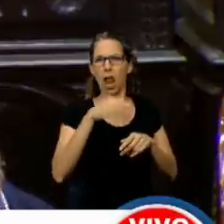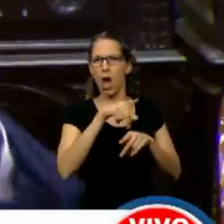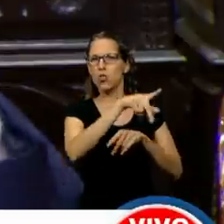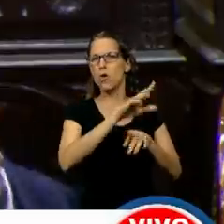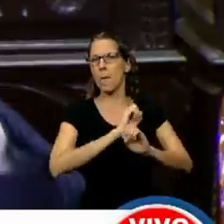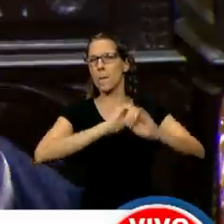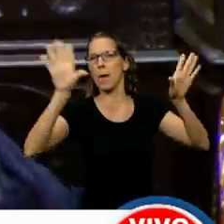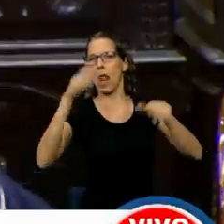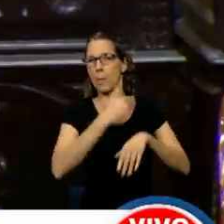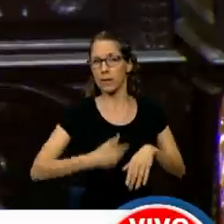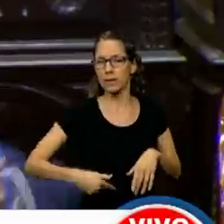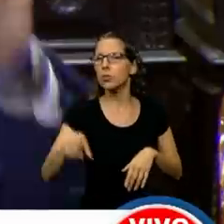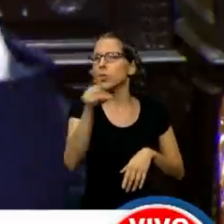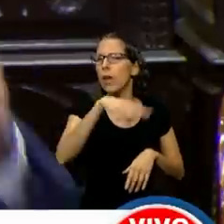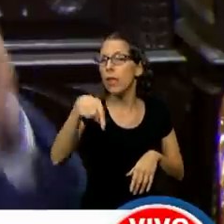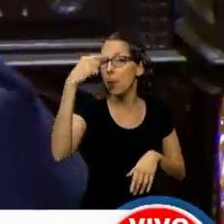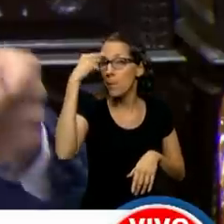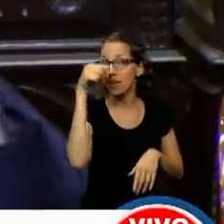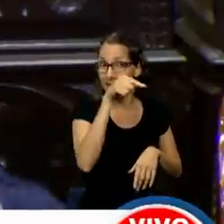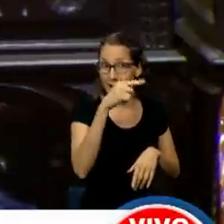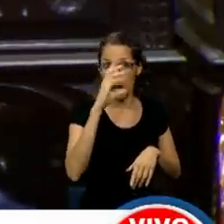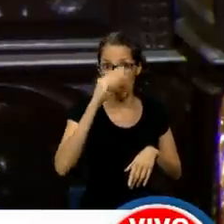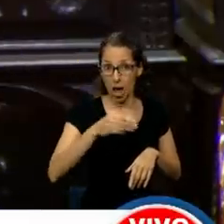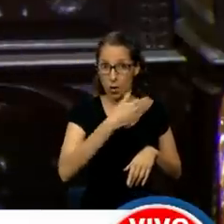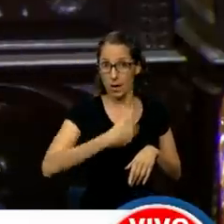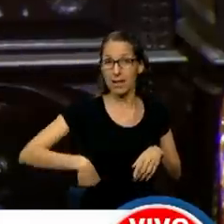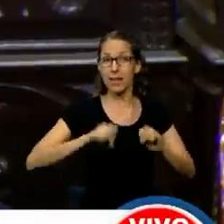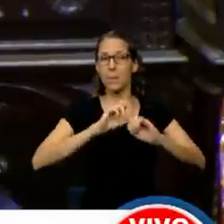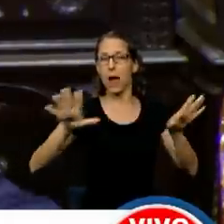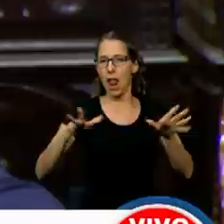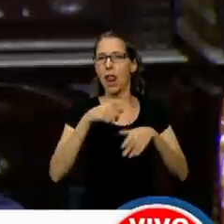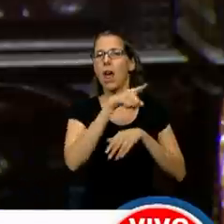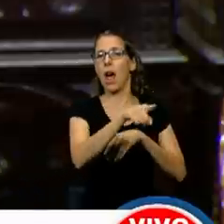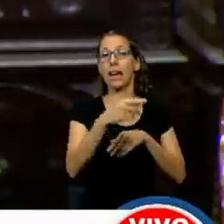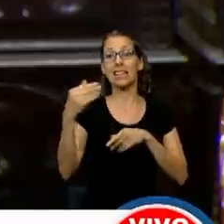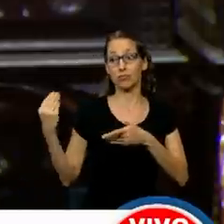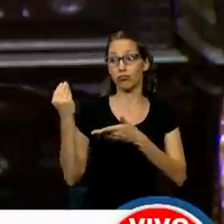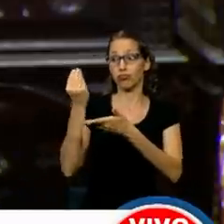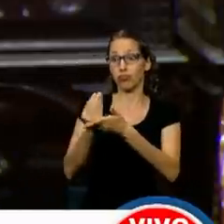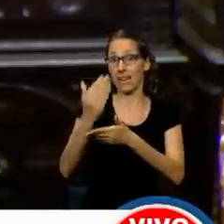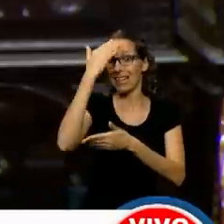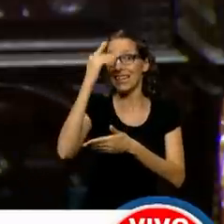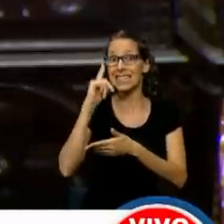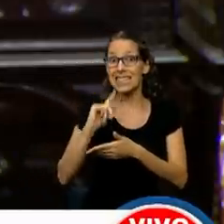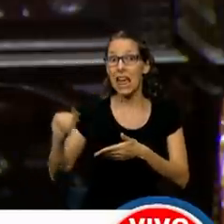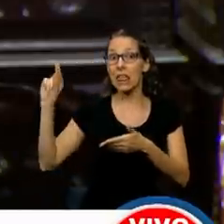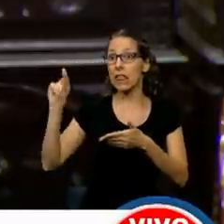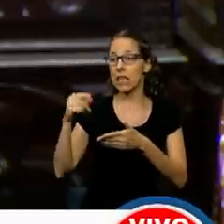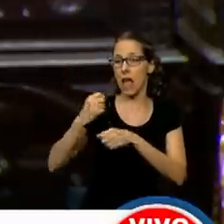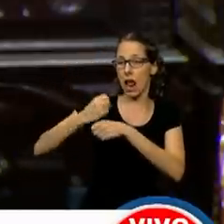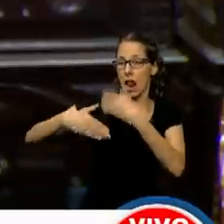si ese mal presidente a los 15 días le hecho a semejante economista como decía